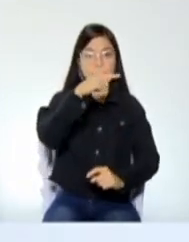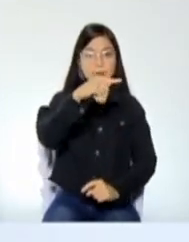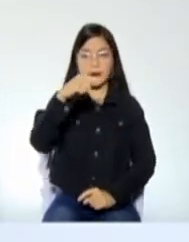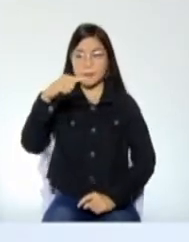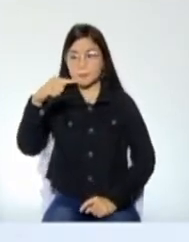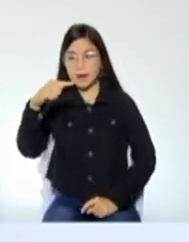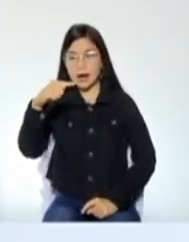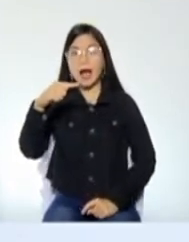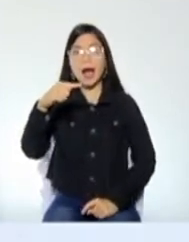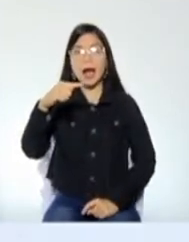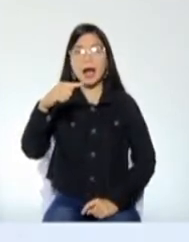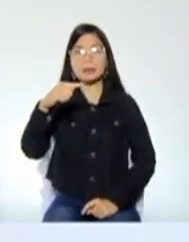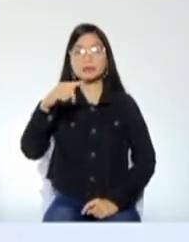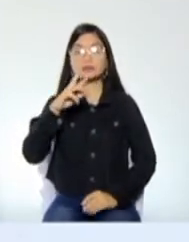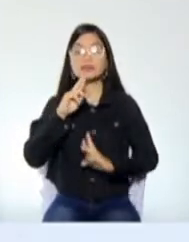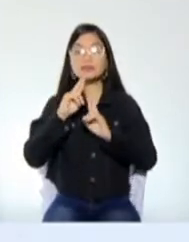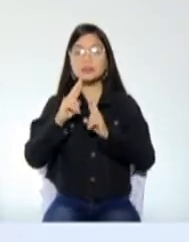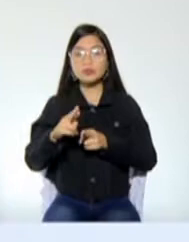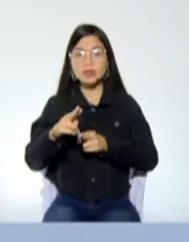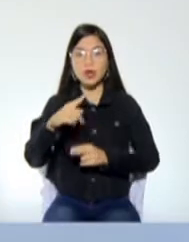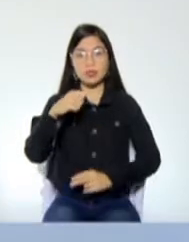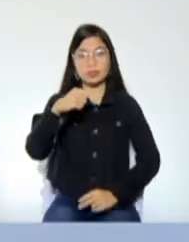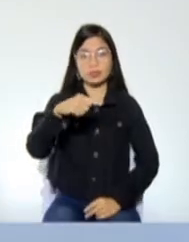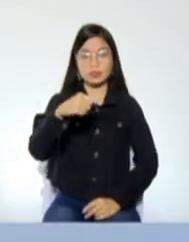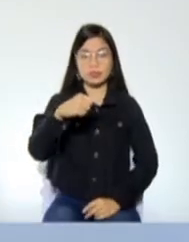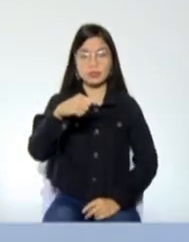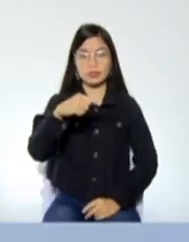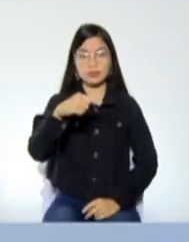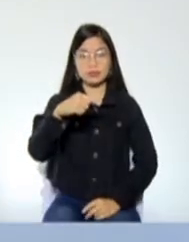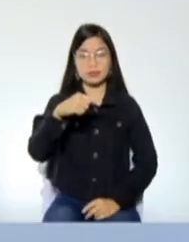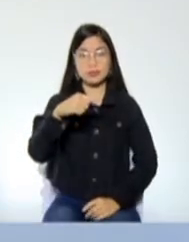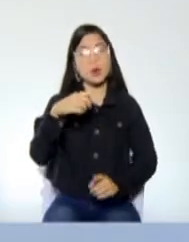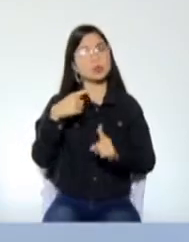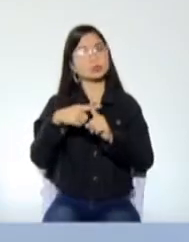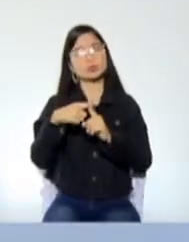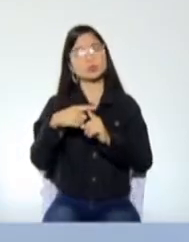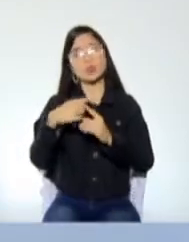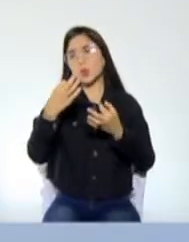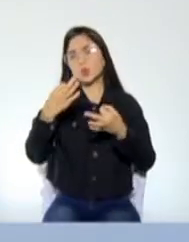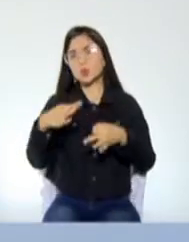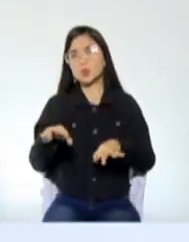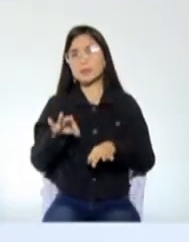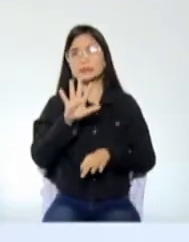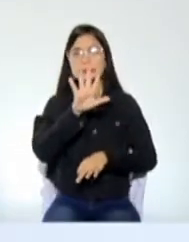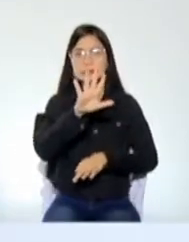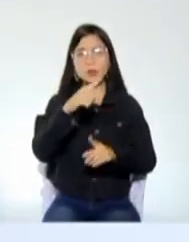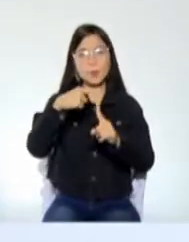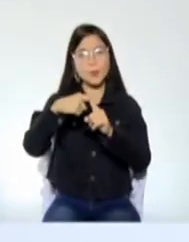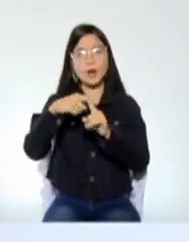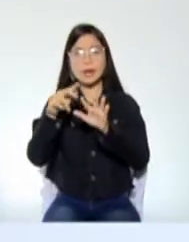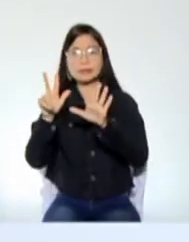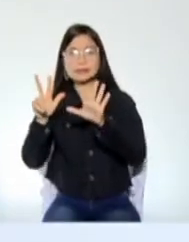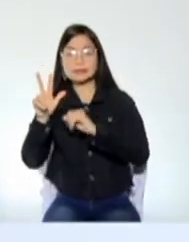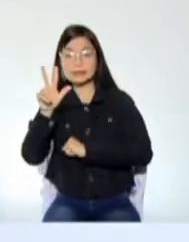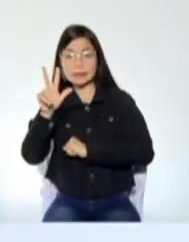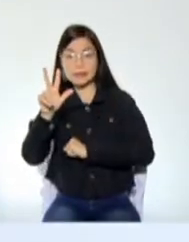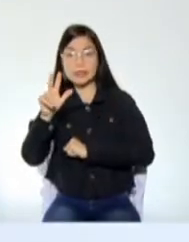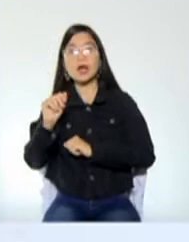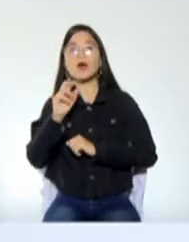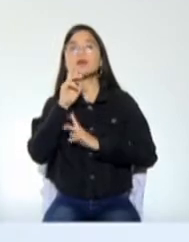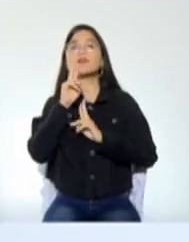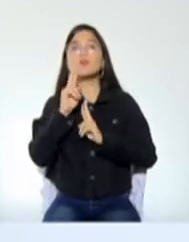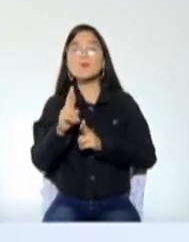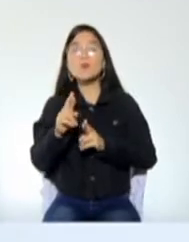que el resultado también va a ser negativo, y hago una suma normal. 5 más 3, 8, pero no va a ser